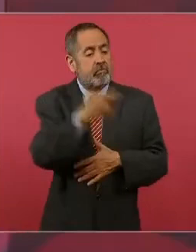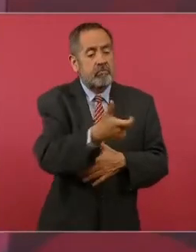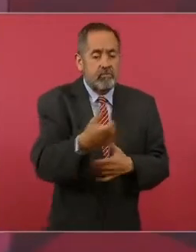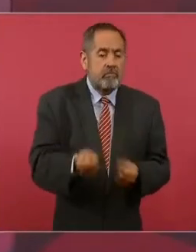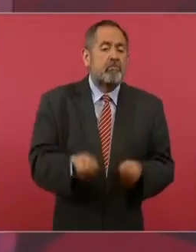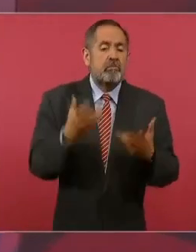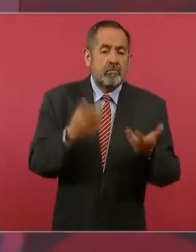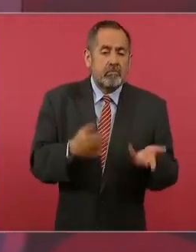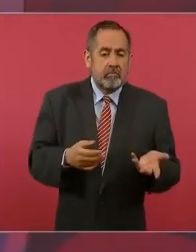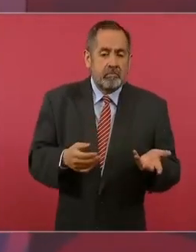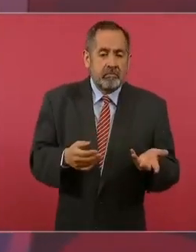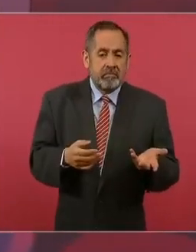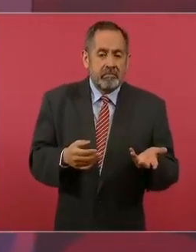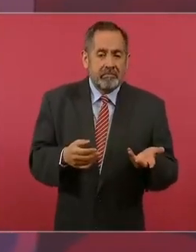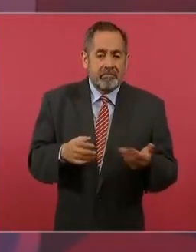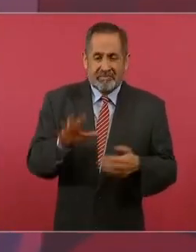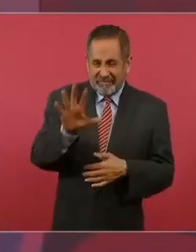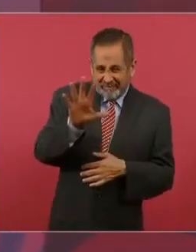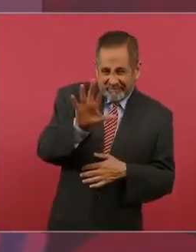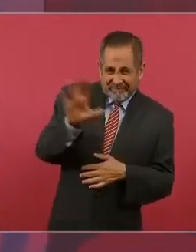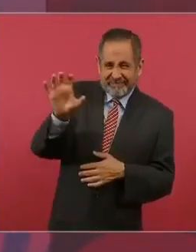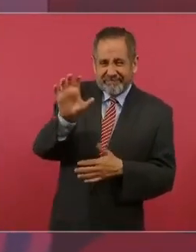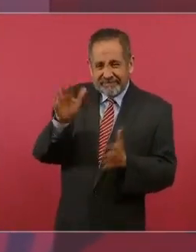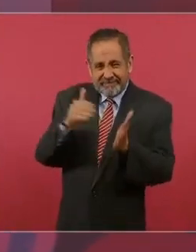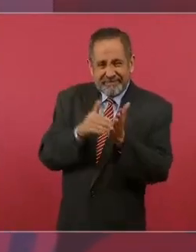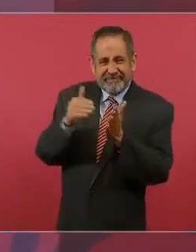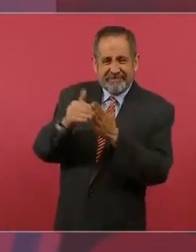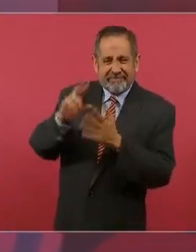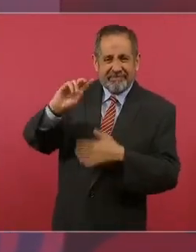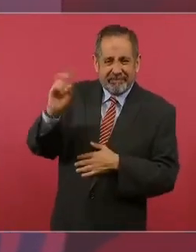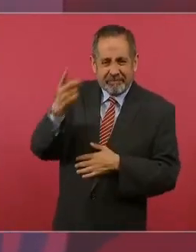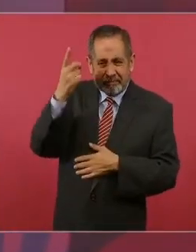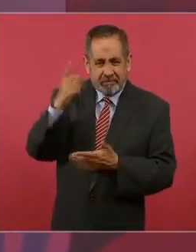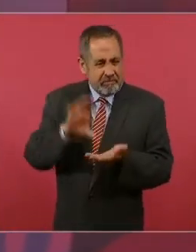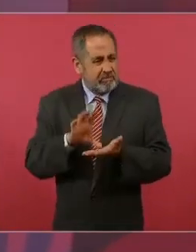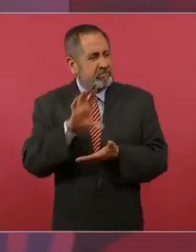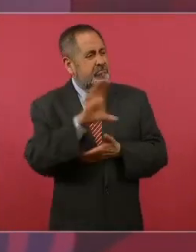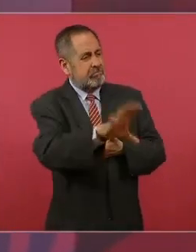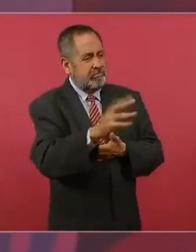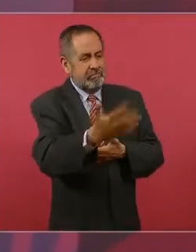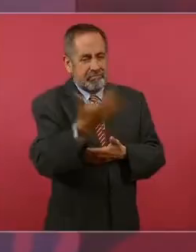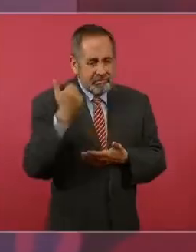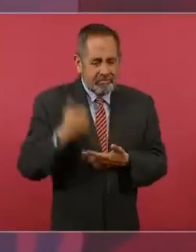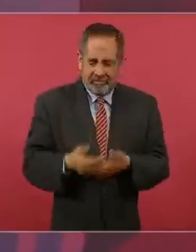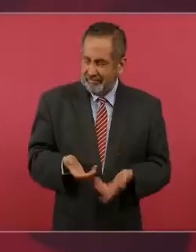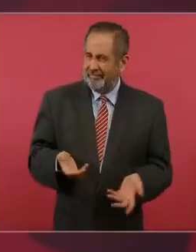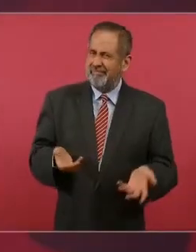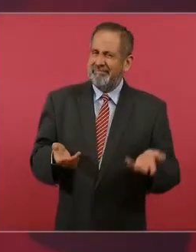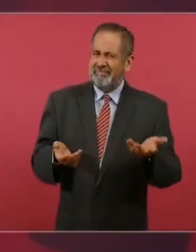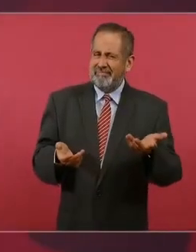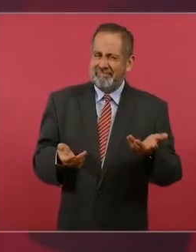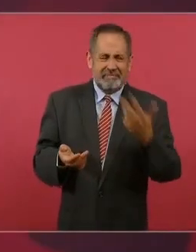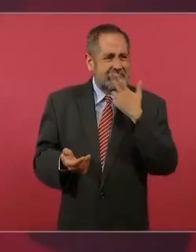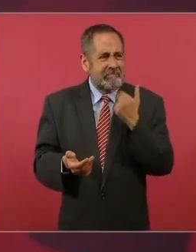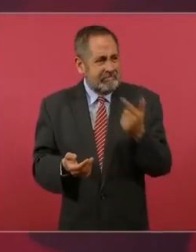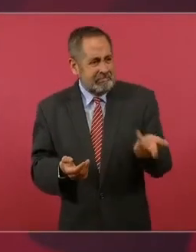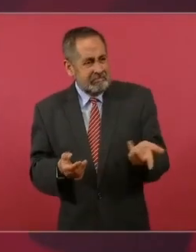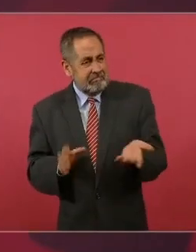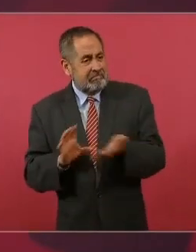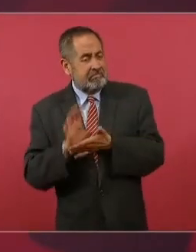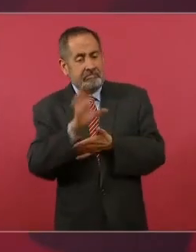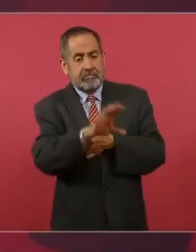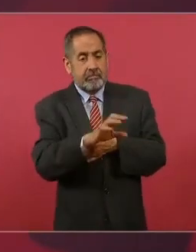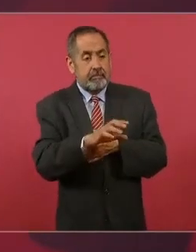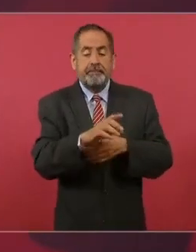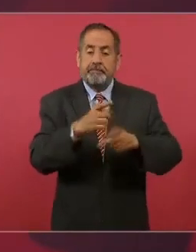terminaron pagando más de 500 millones de dólares. Y todavía, para